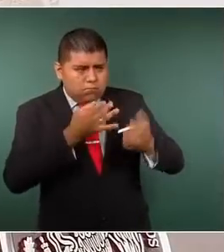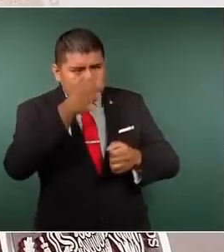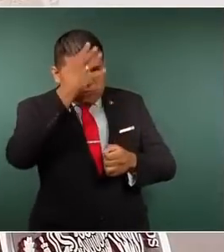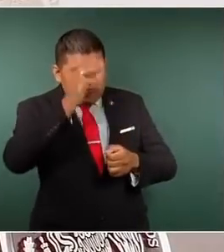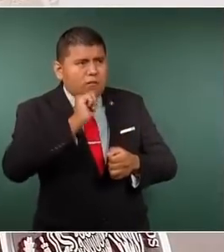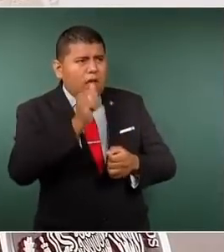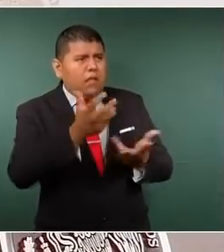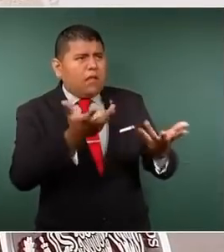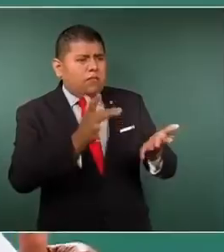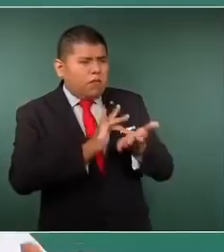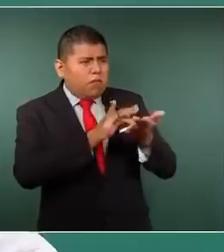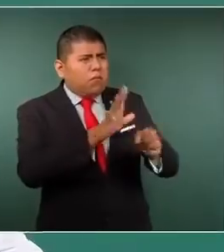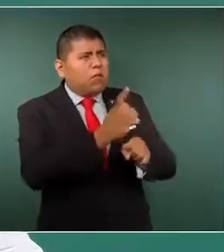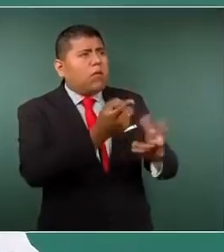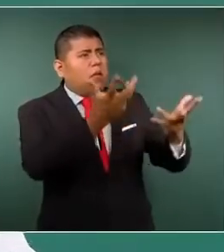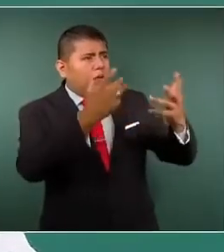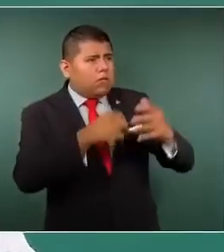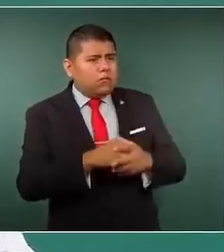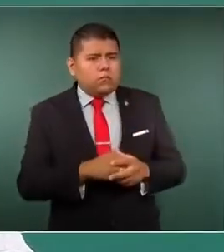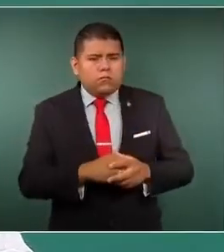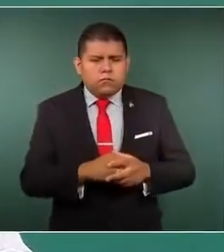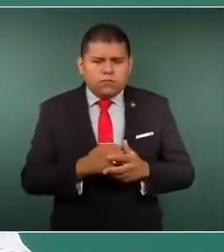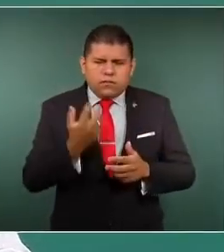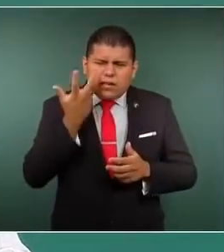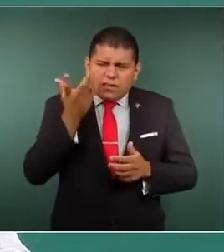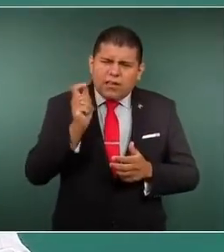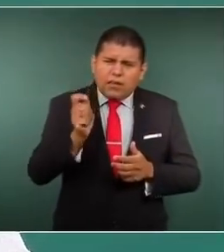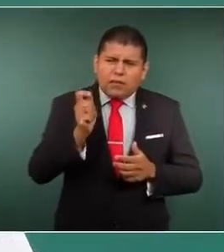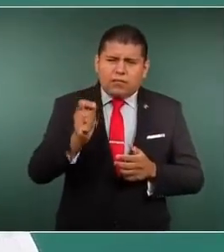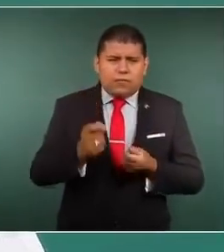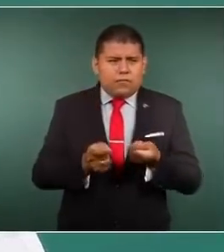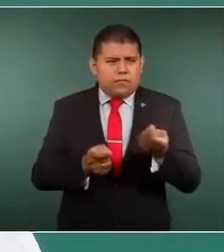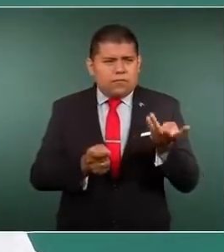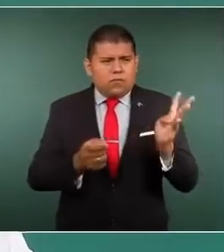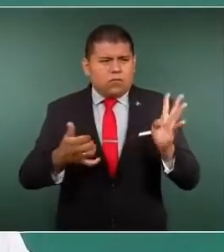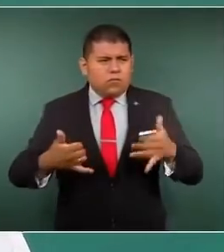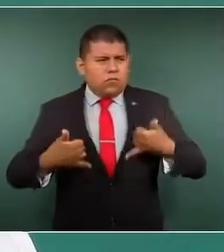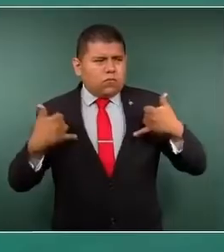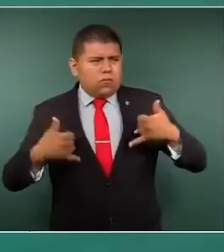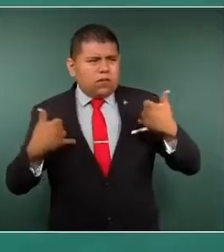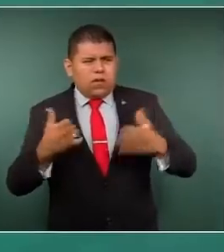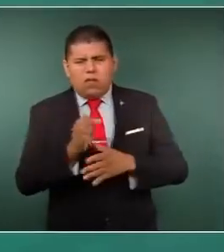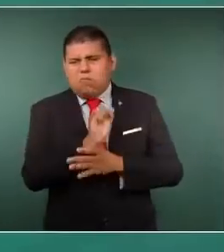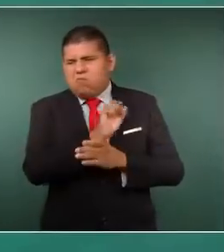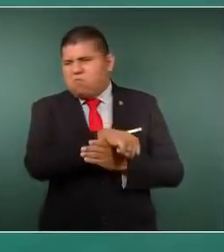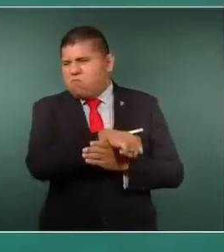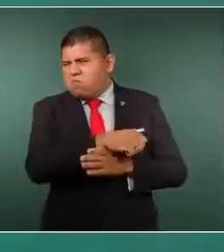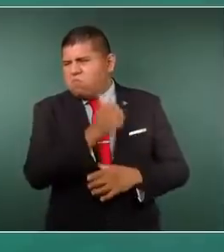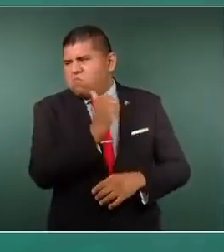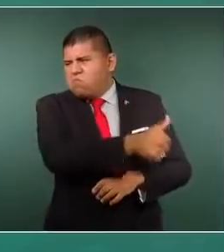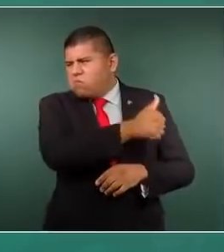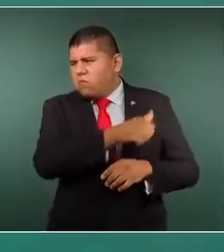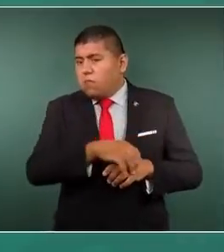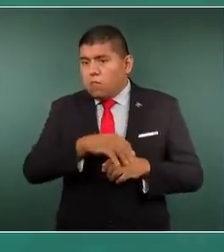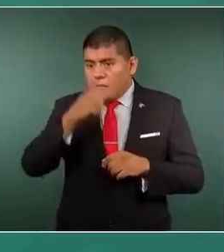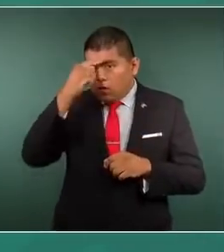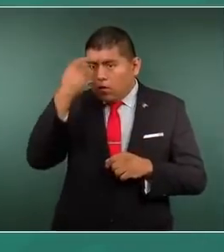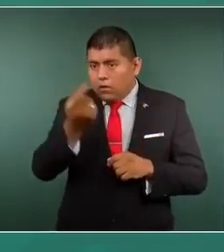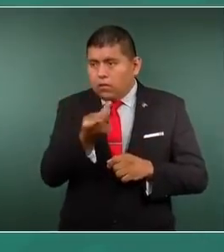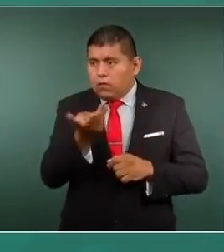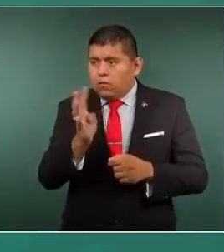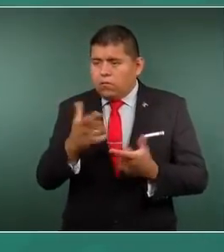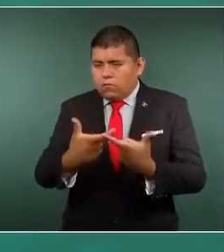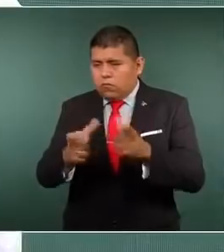que se les dé la espalda a los jóvenes para que los enganchen y se los lleven las bandas